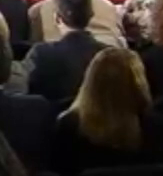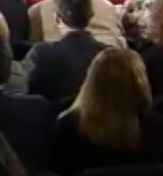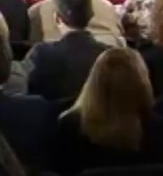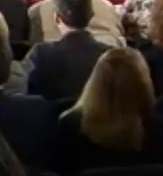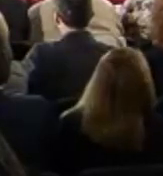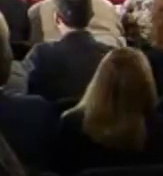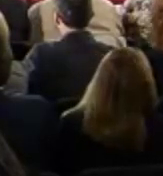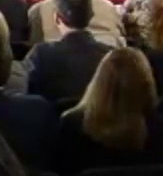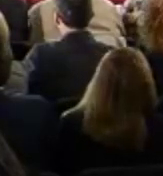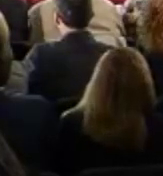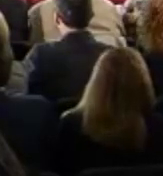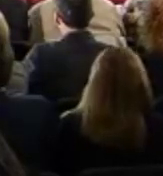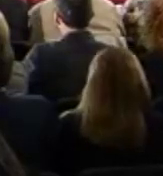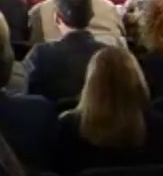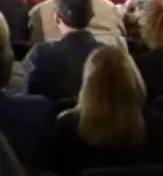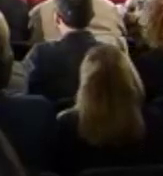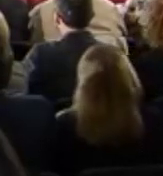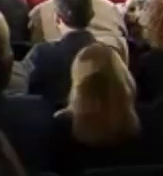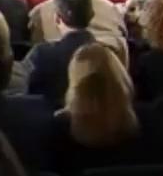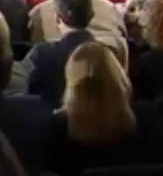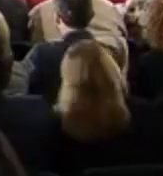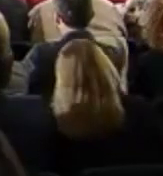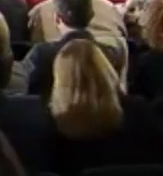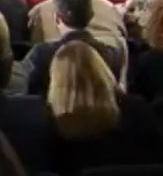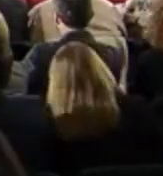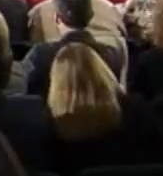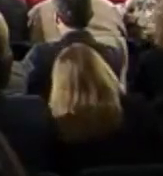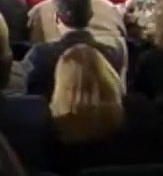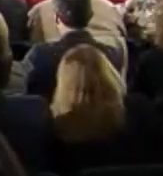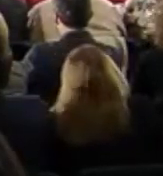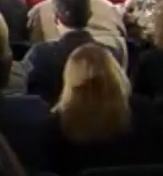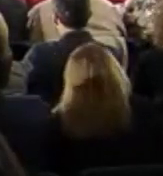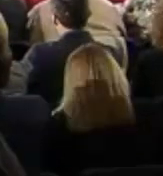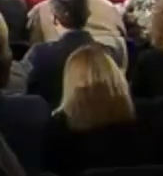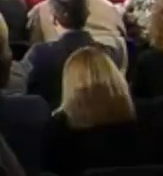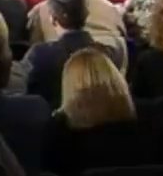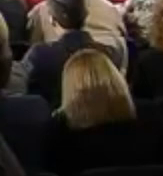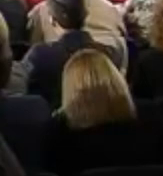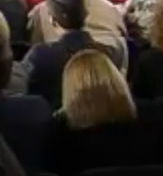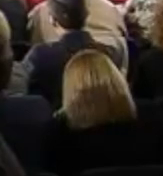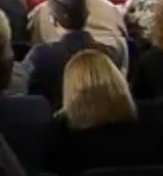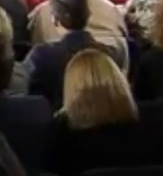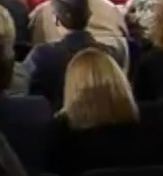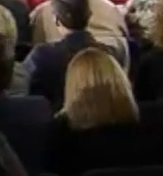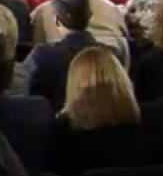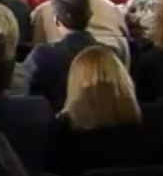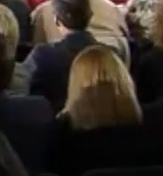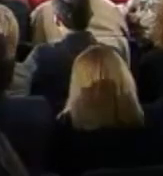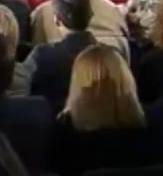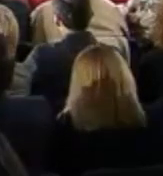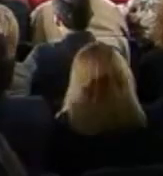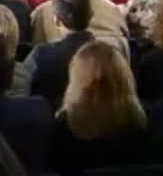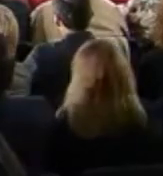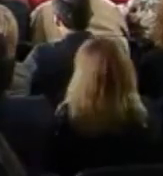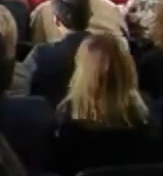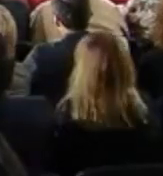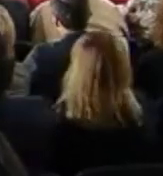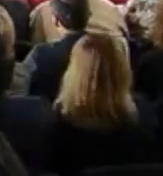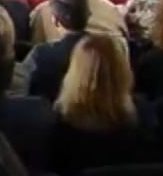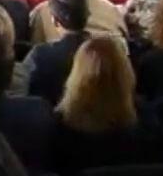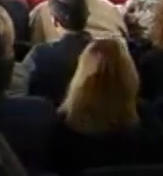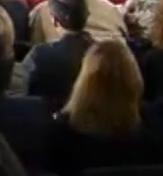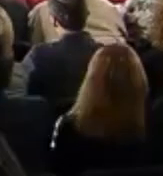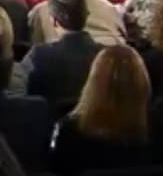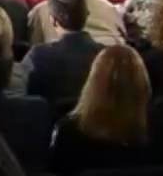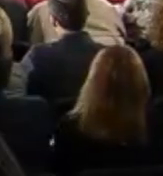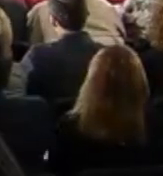Ebrard Casaubón, secretario de Relaciones Exteriores. Maestro Maximiliano Reyes Zúñiga,